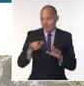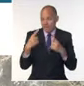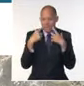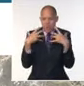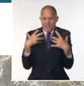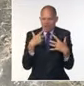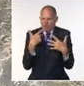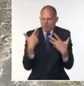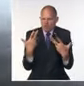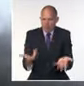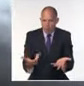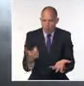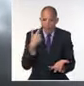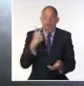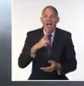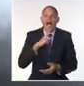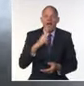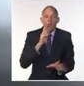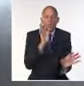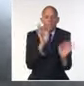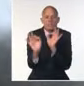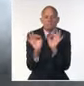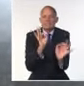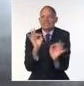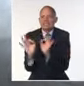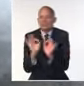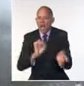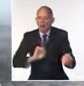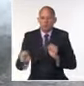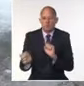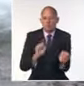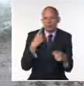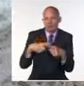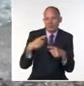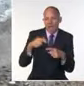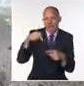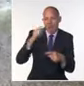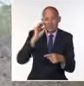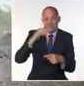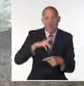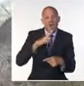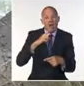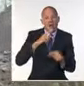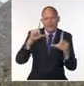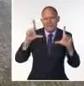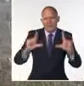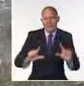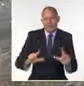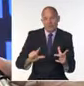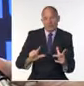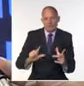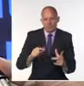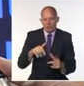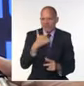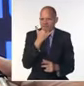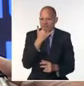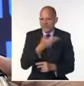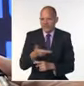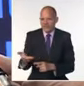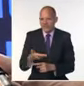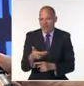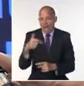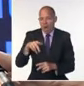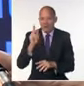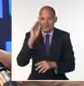integral del recurso agua y que, por supuesto, las limitaciones que hay, las vulnerabilidades que tienen hoy los principales asentamientos